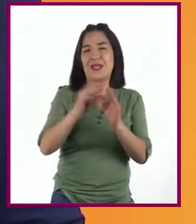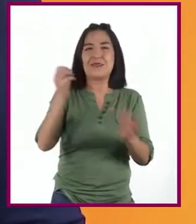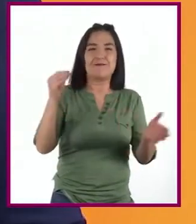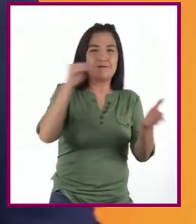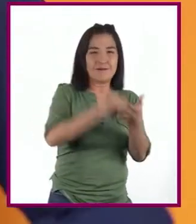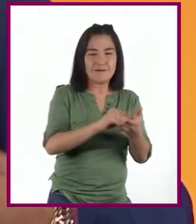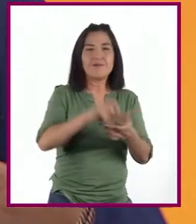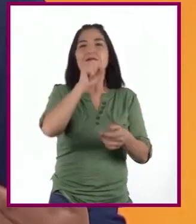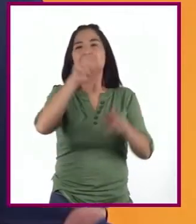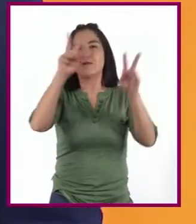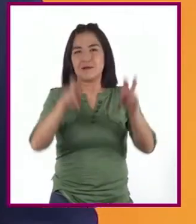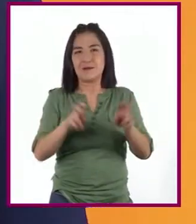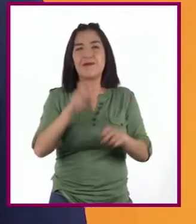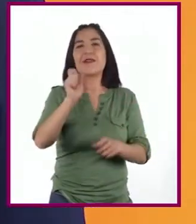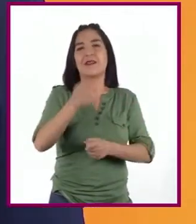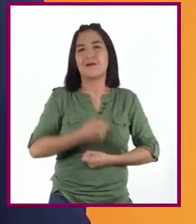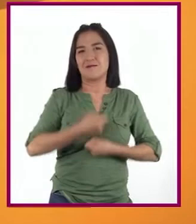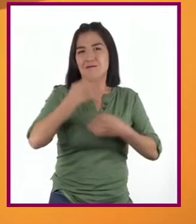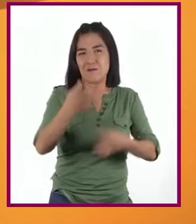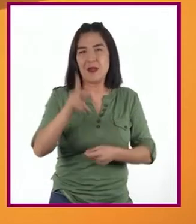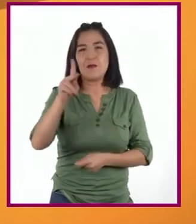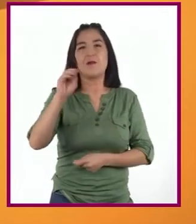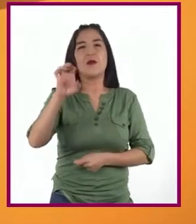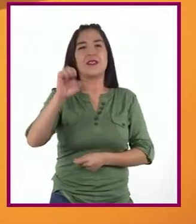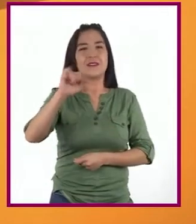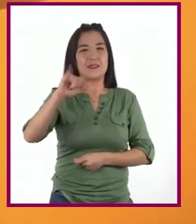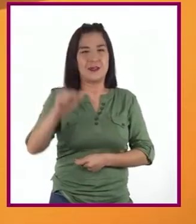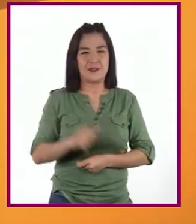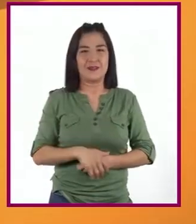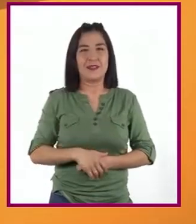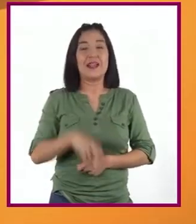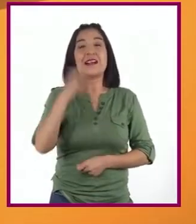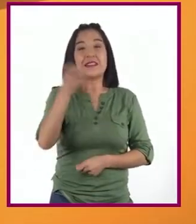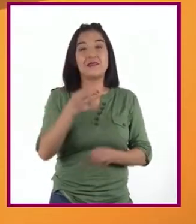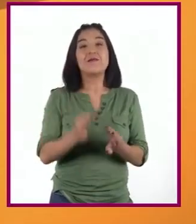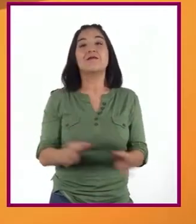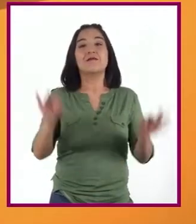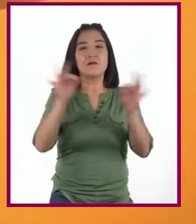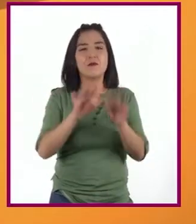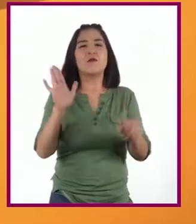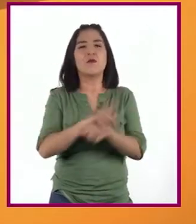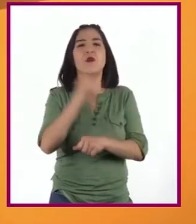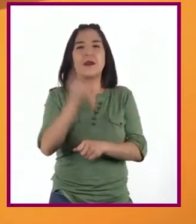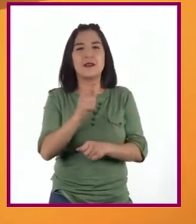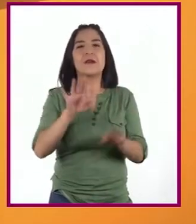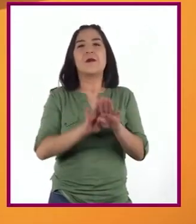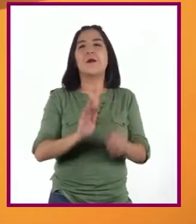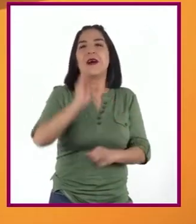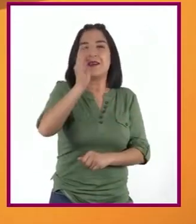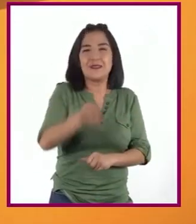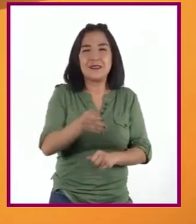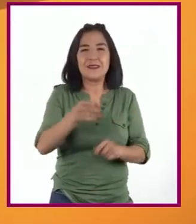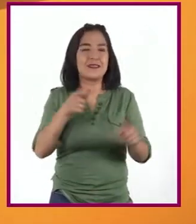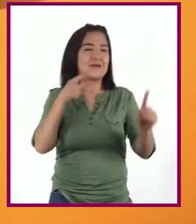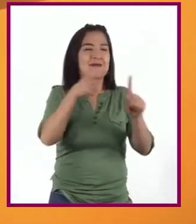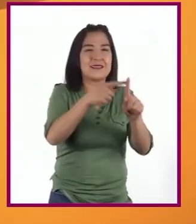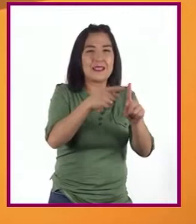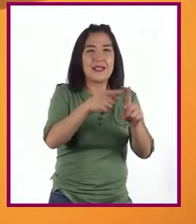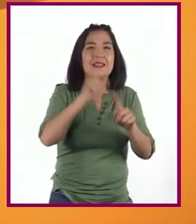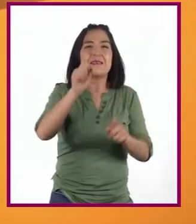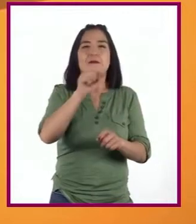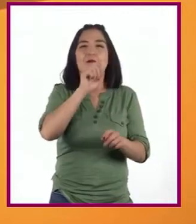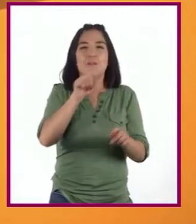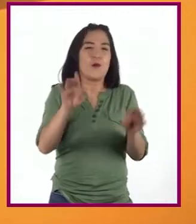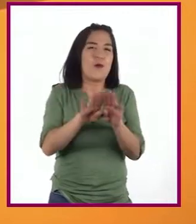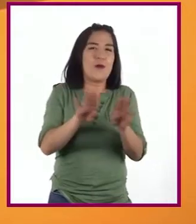temas abordados en la poesía. Esto es importante porque permite situarse en una